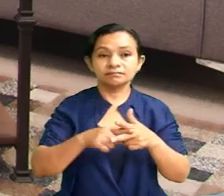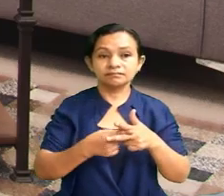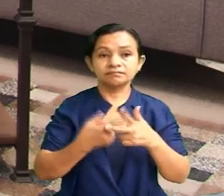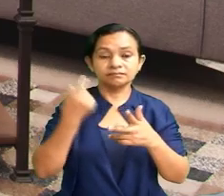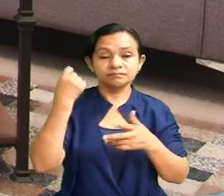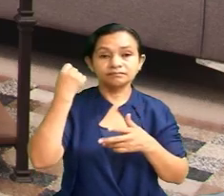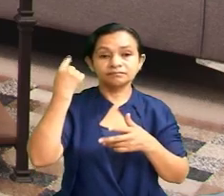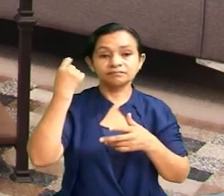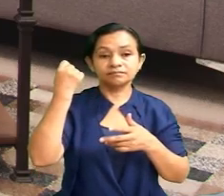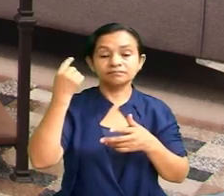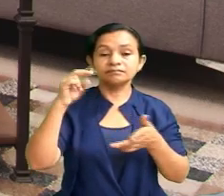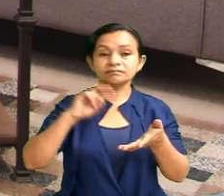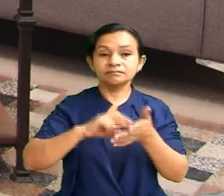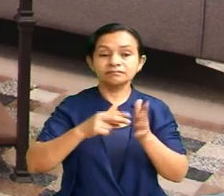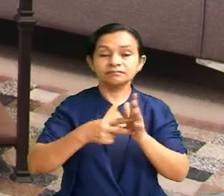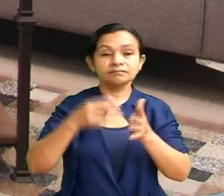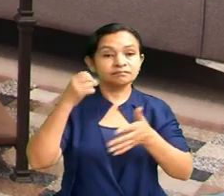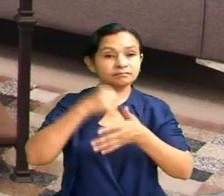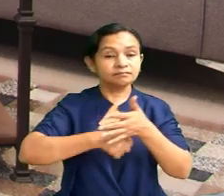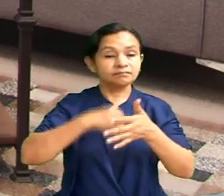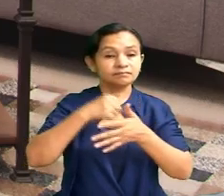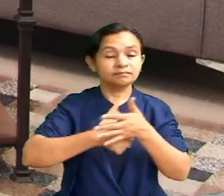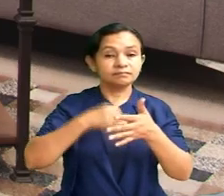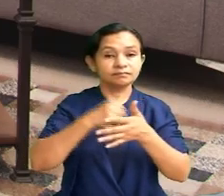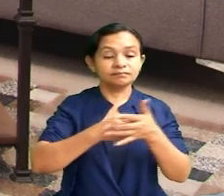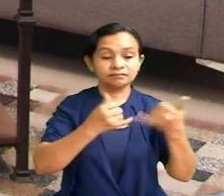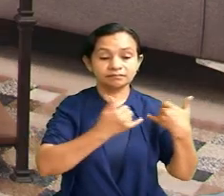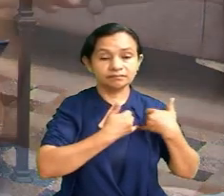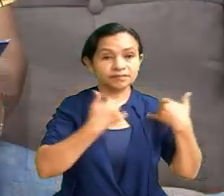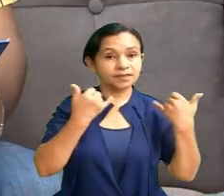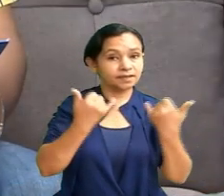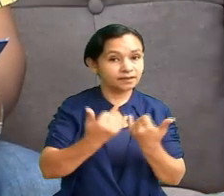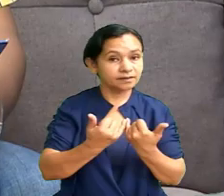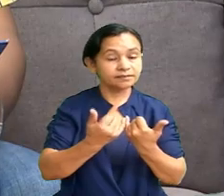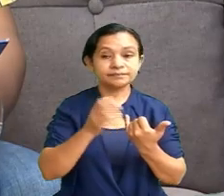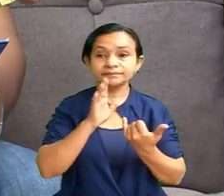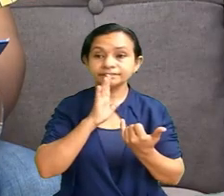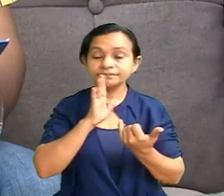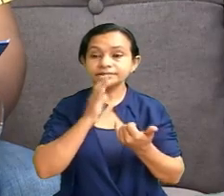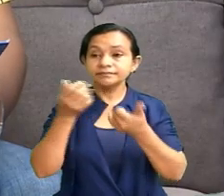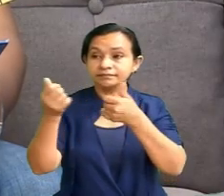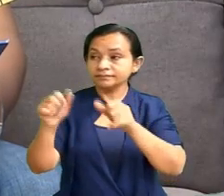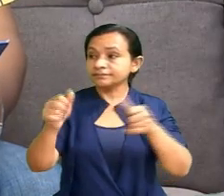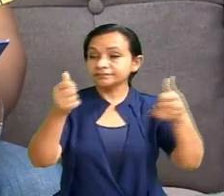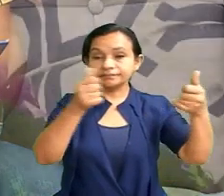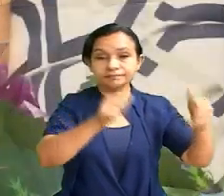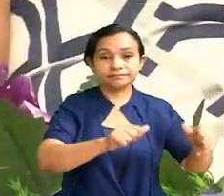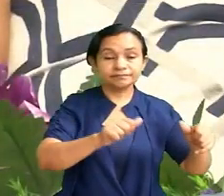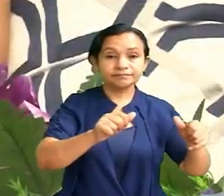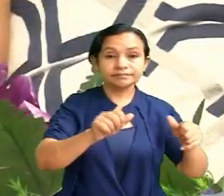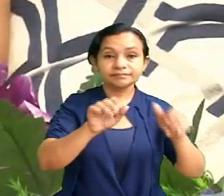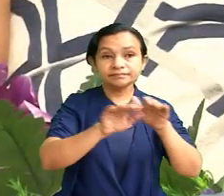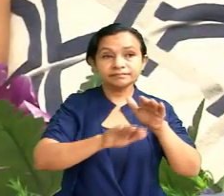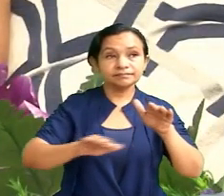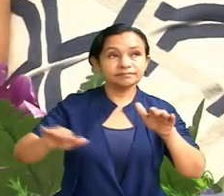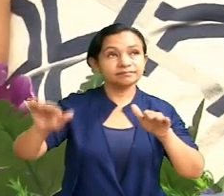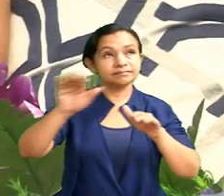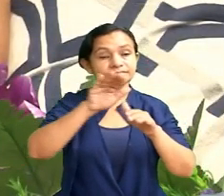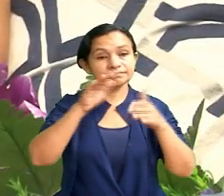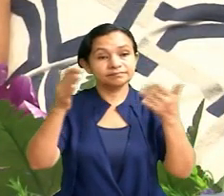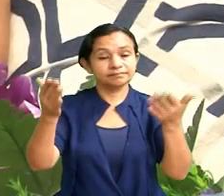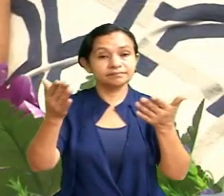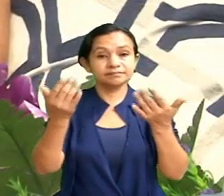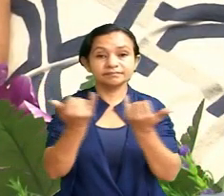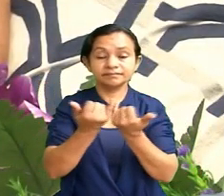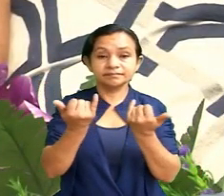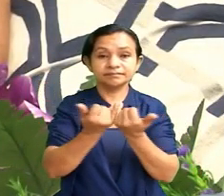entiendo que también eso implica un esfuerzo interinstitucional un proceso de conversación también a nivel más o menos